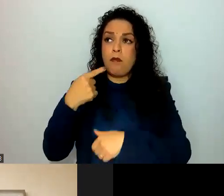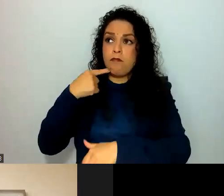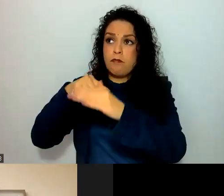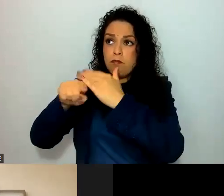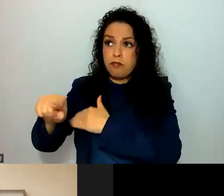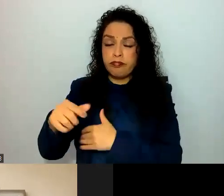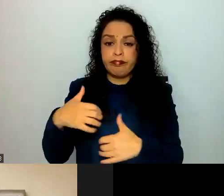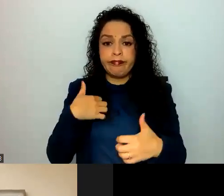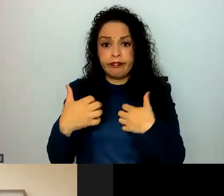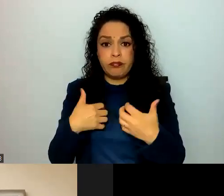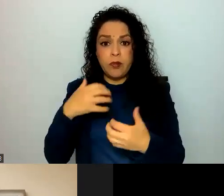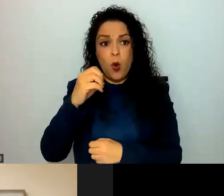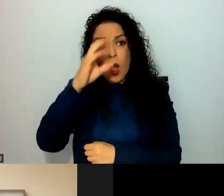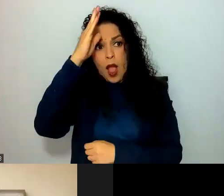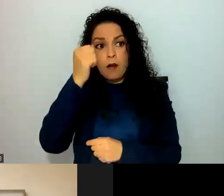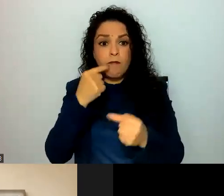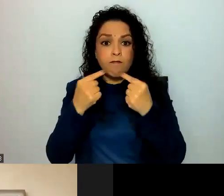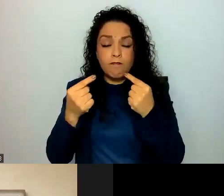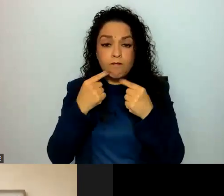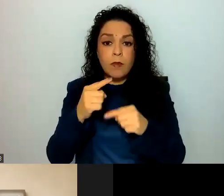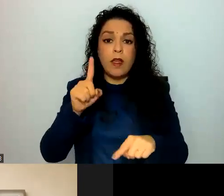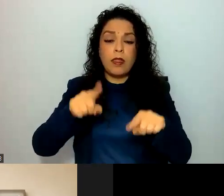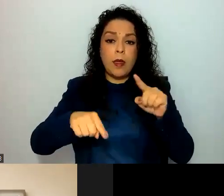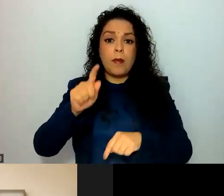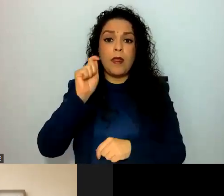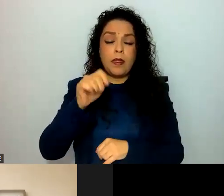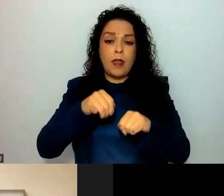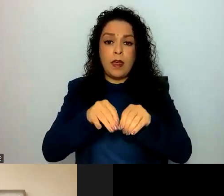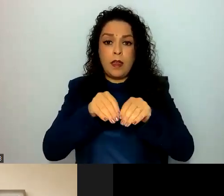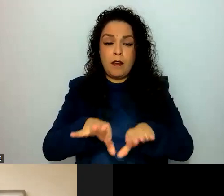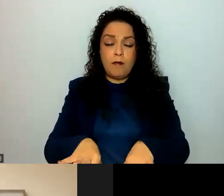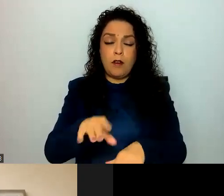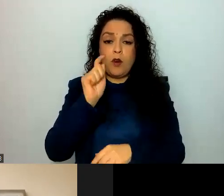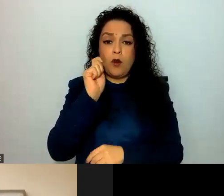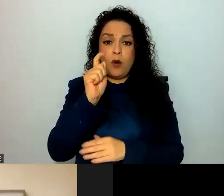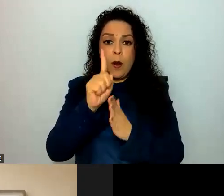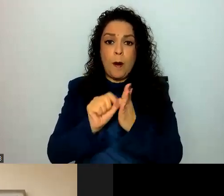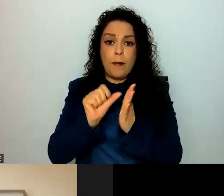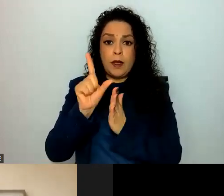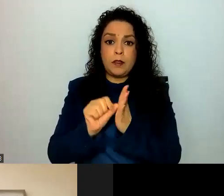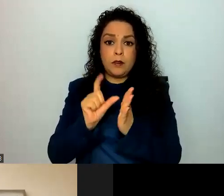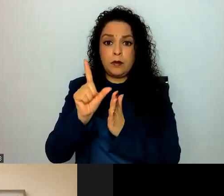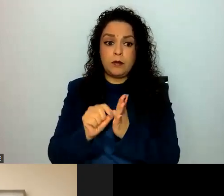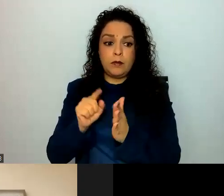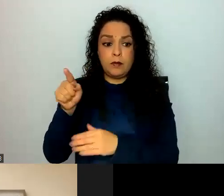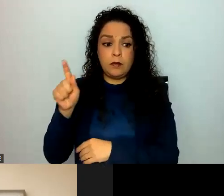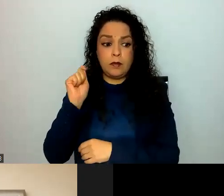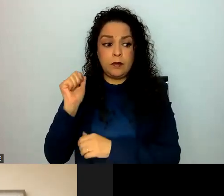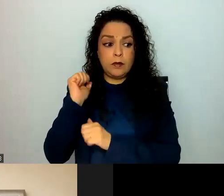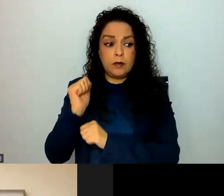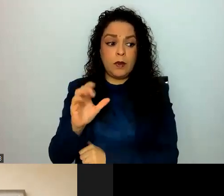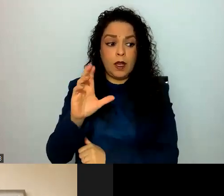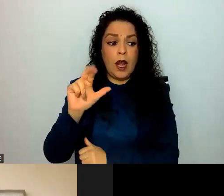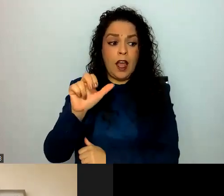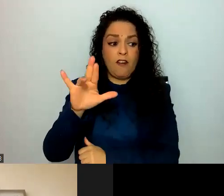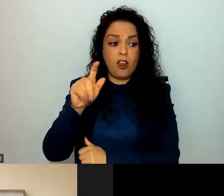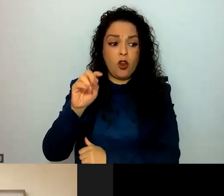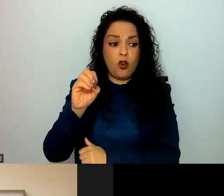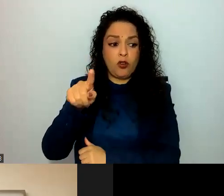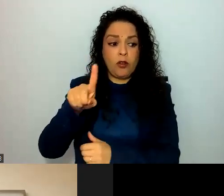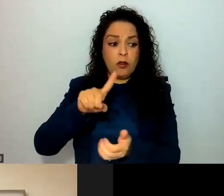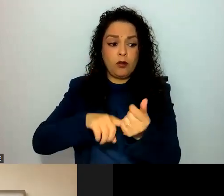acuerdo, etcétera, derivado de los informes mensuales que deberían ser entregados por César Cravioto como titular de la Comisión para la Reconstrucción de la Ciudad de